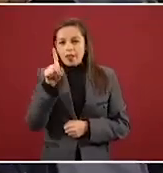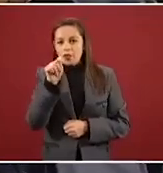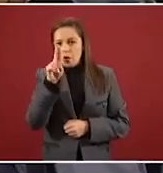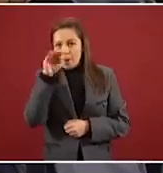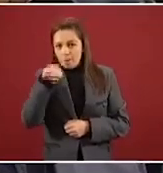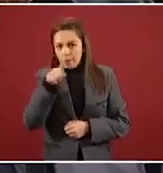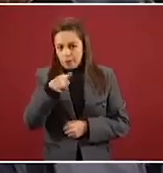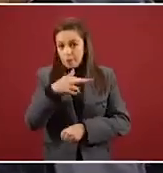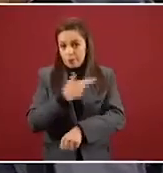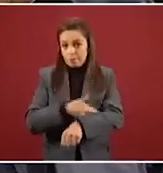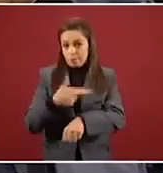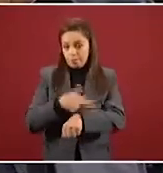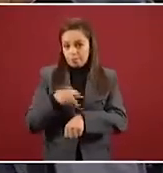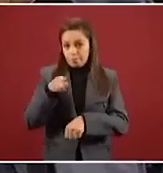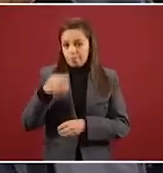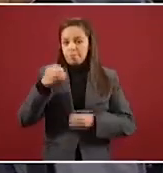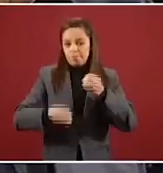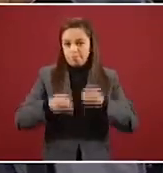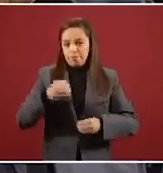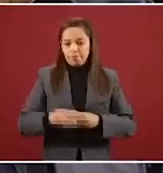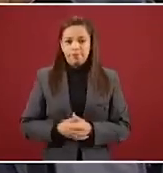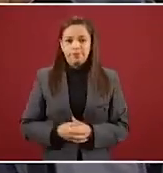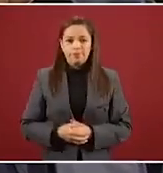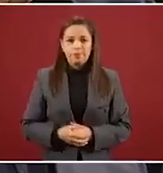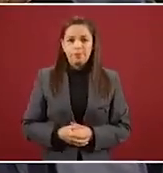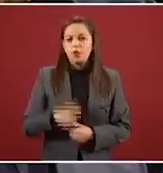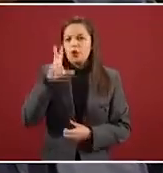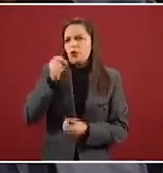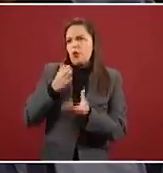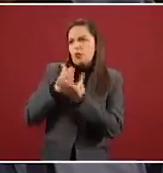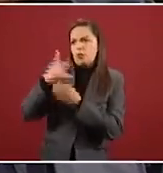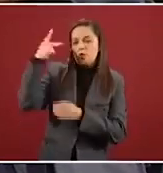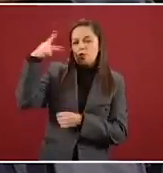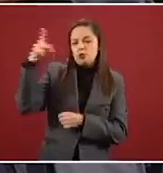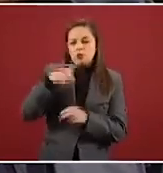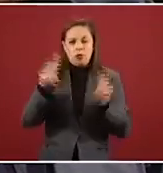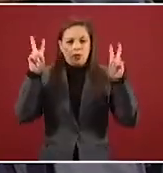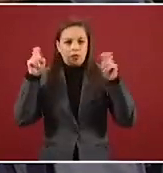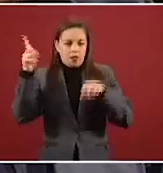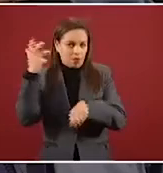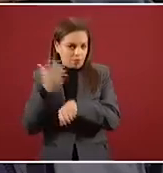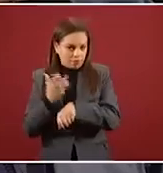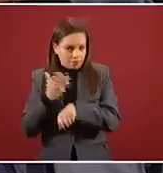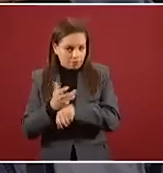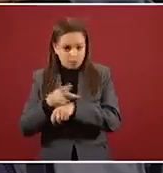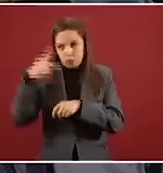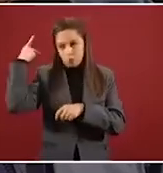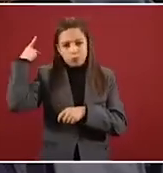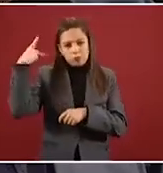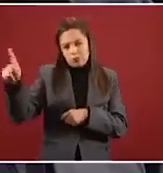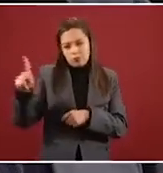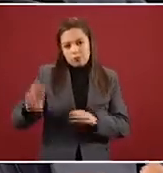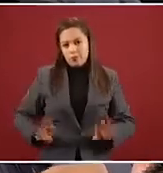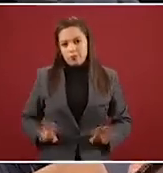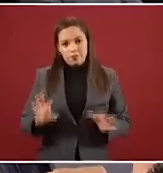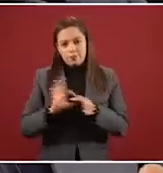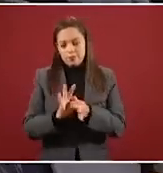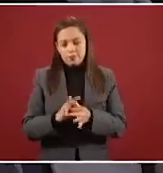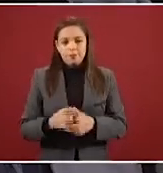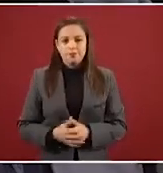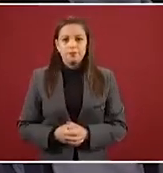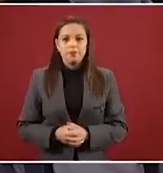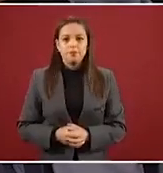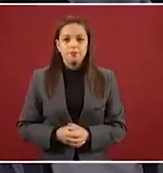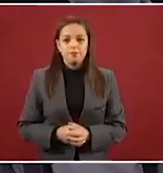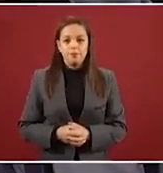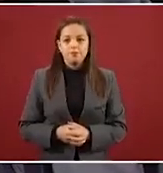sin meterse en los asuntos propios de Estados Unidos, que solo le atañen a ellos. ¿Usted ¿qué escenarios